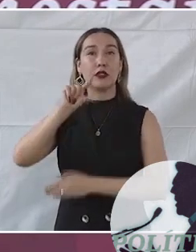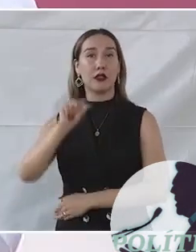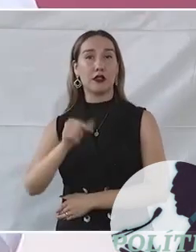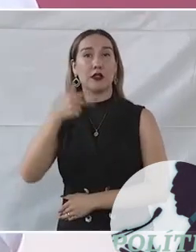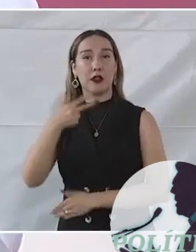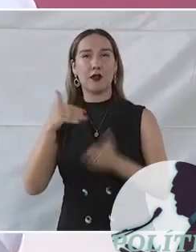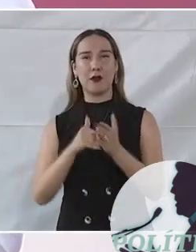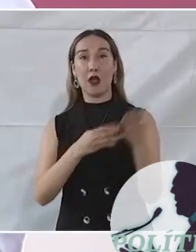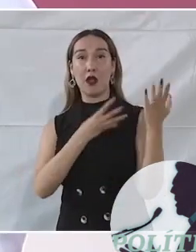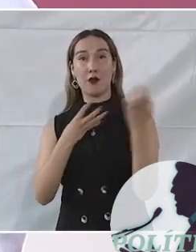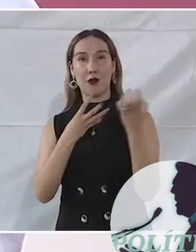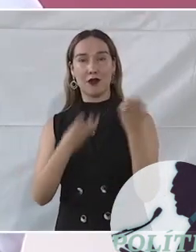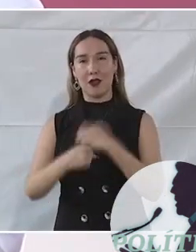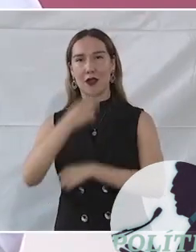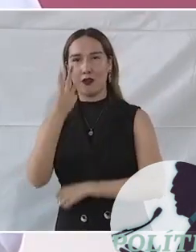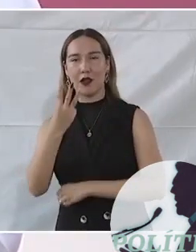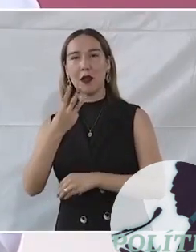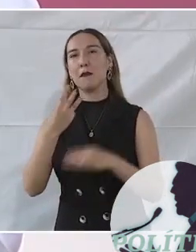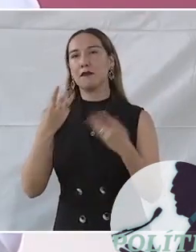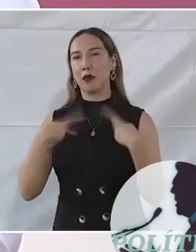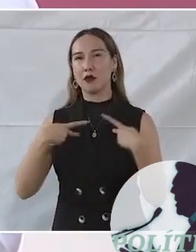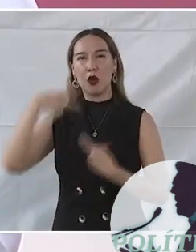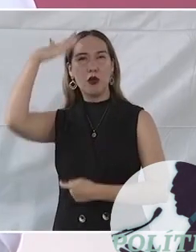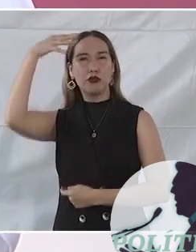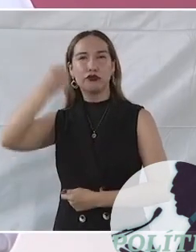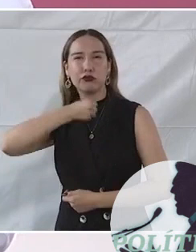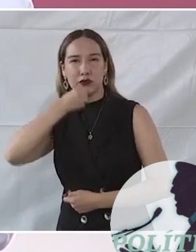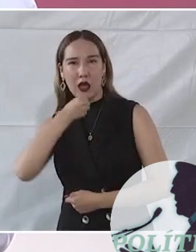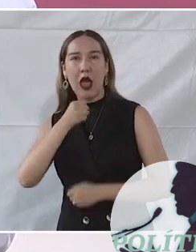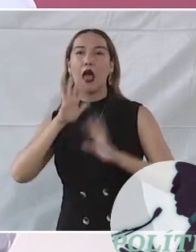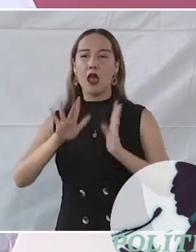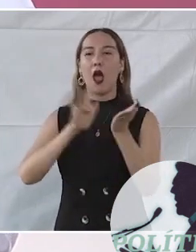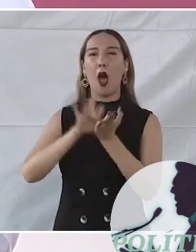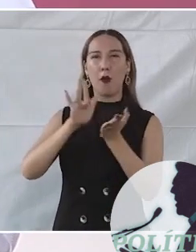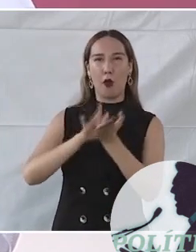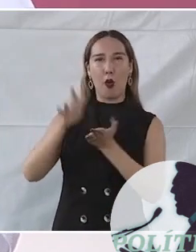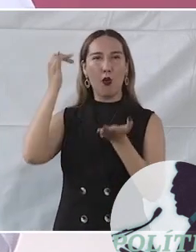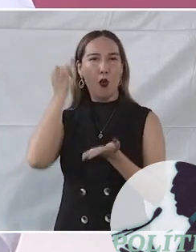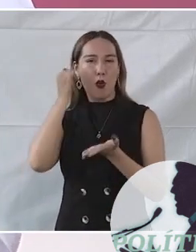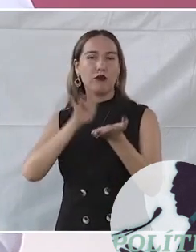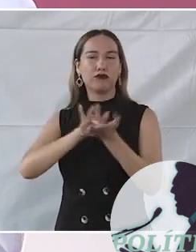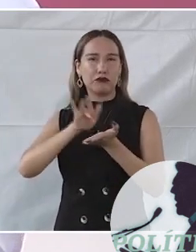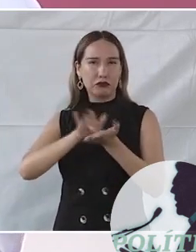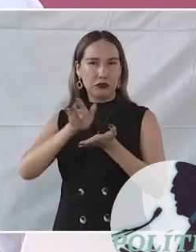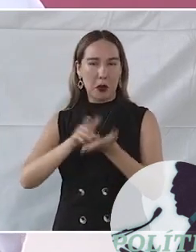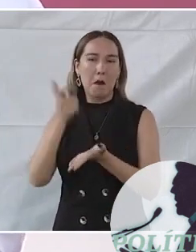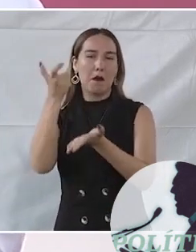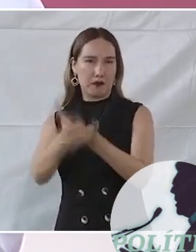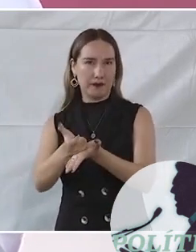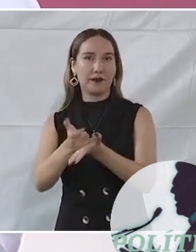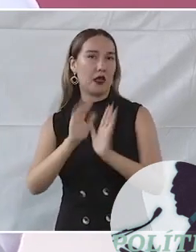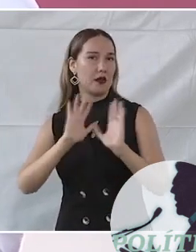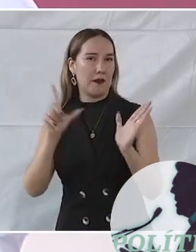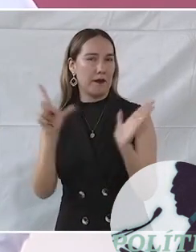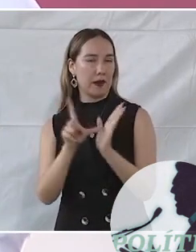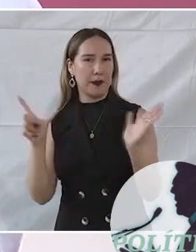78.903 adultos mayores ya reciben su pensión de 4.800 pesos bimestrales. Y aprovecho